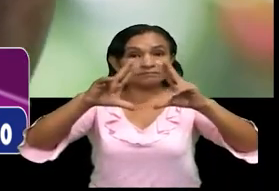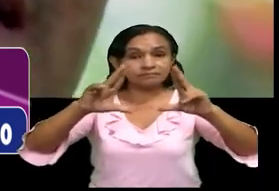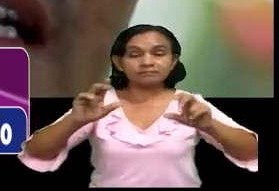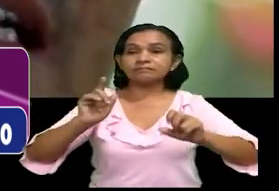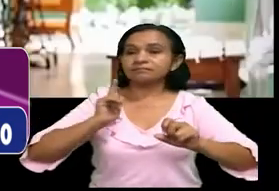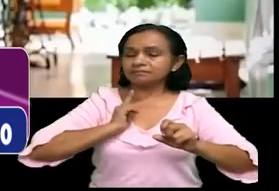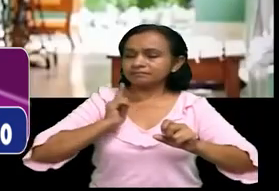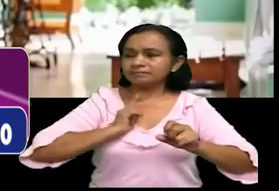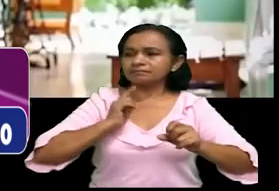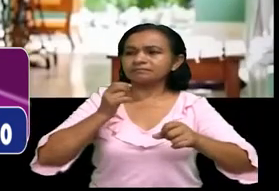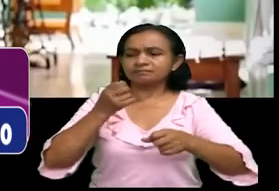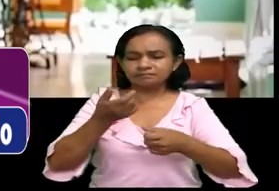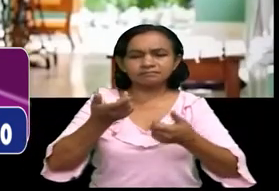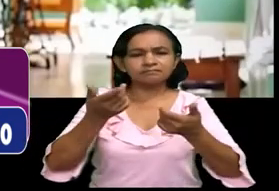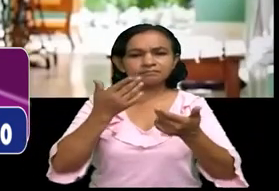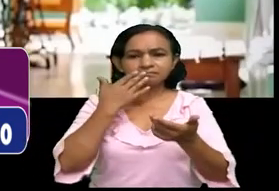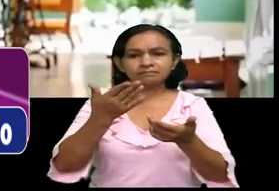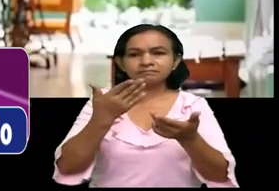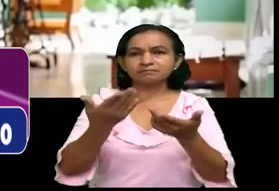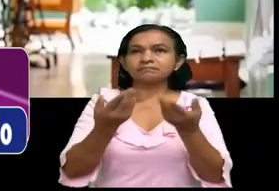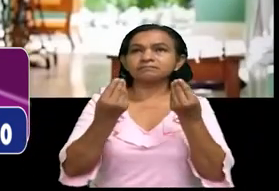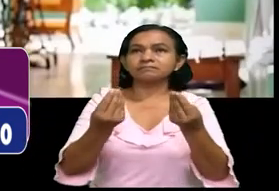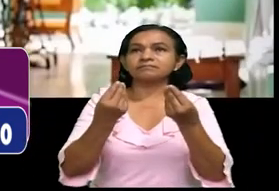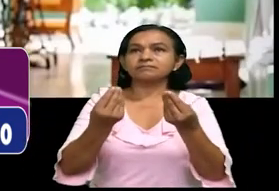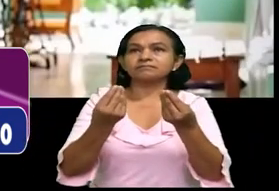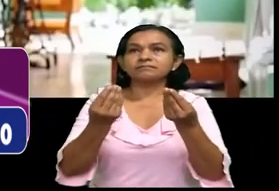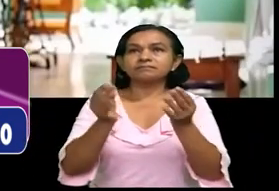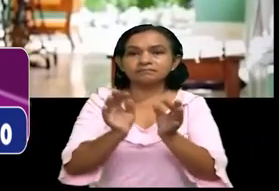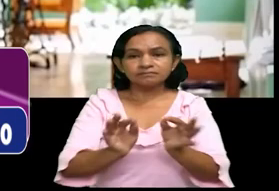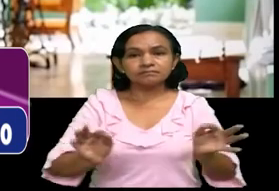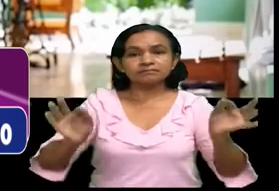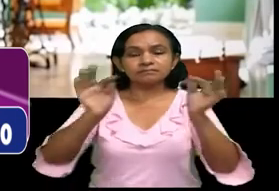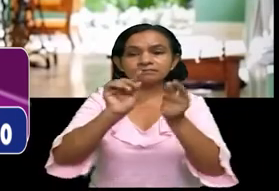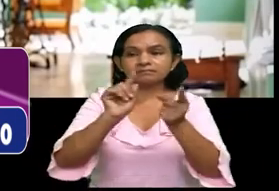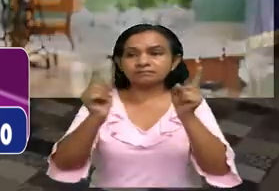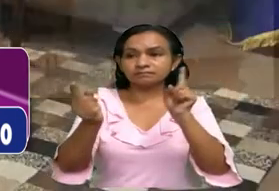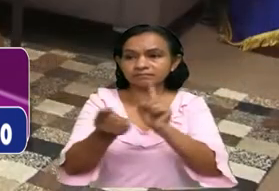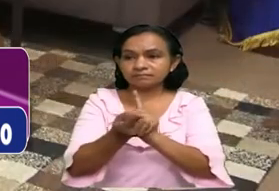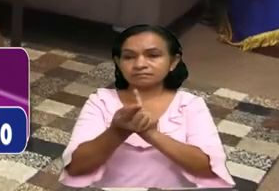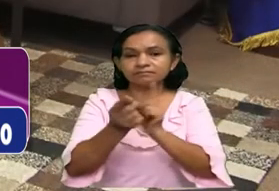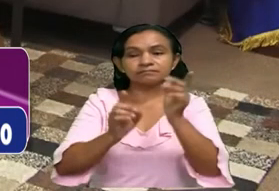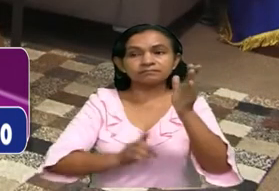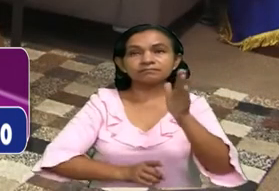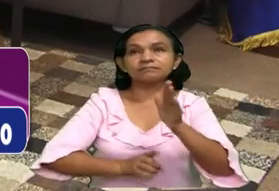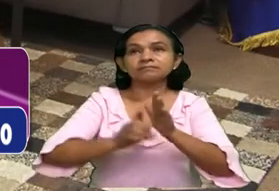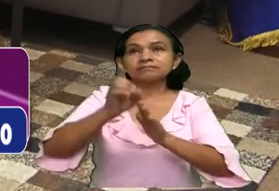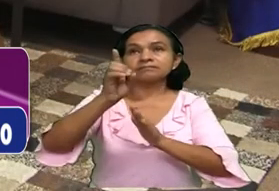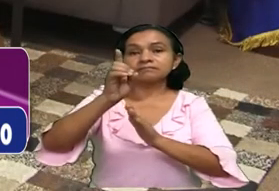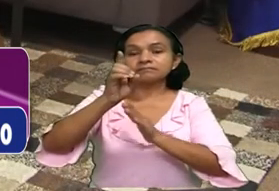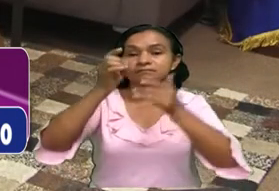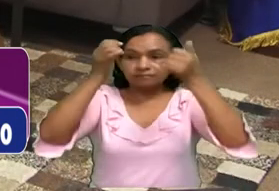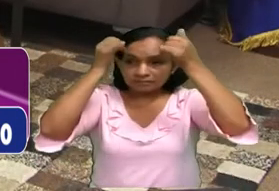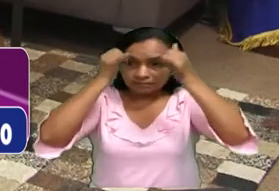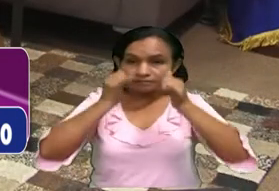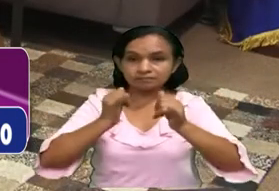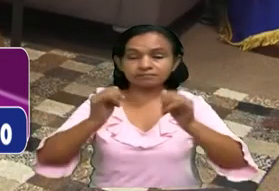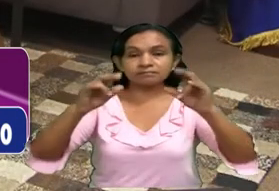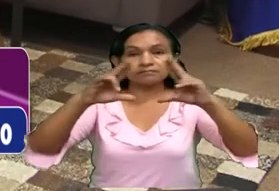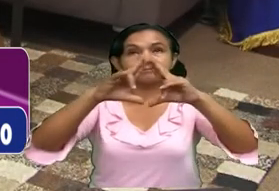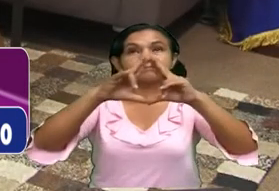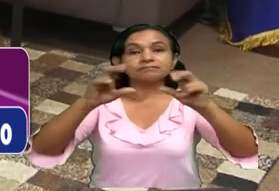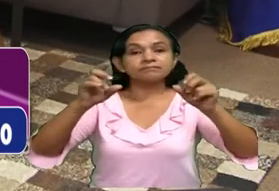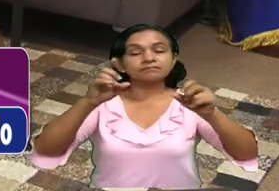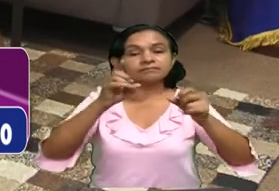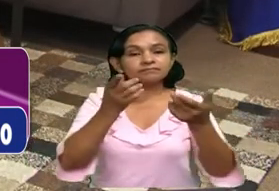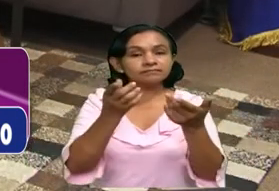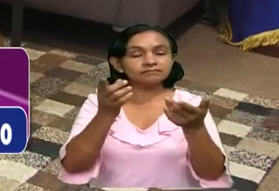estamos produciendo con calidad. Y sin duda alguna, transformaciones profundas dentro del desarrollo del lato ganadero nicaragüense. Diputado,